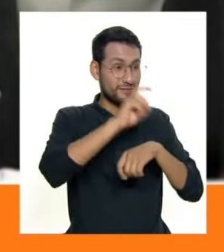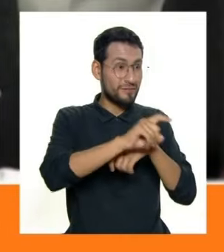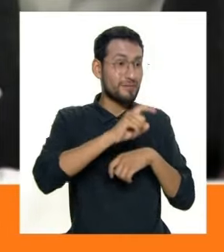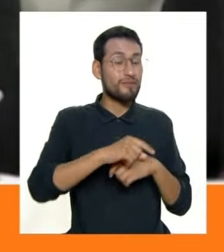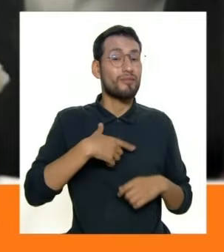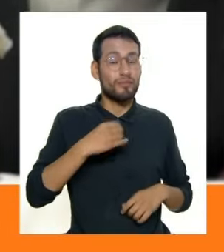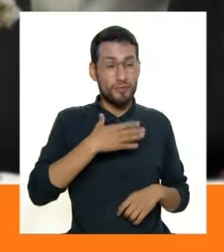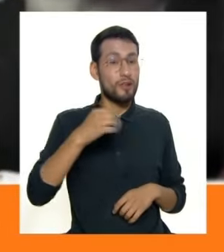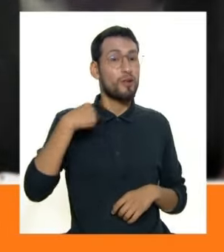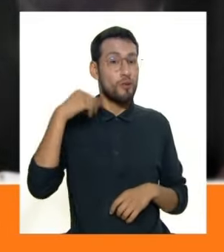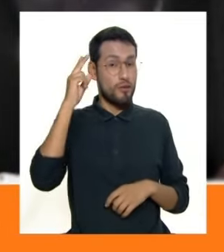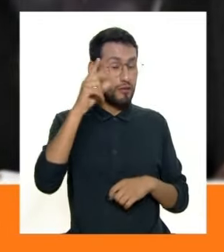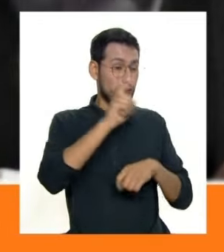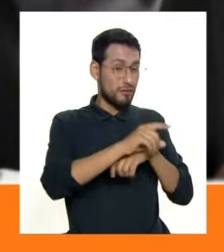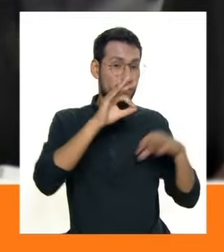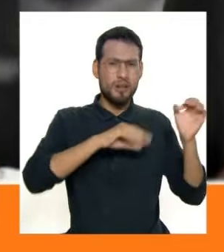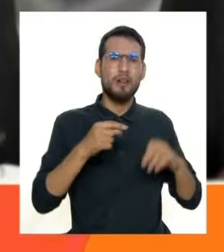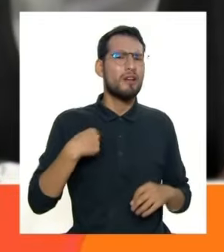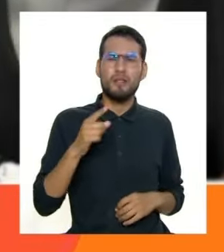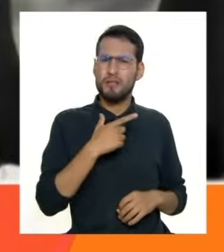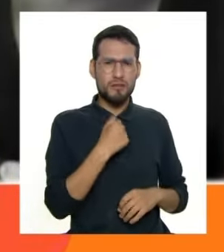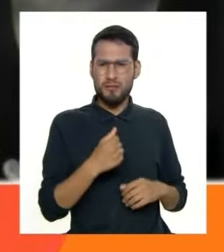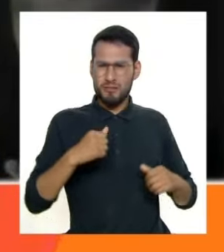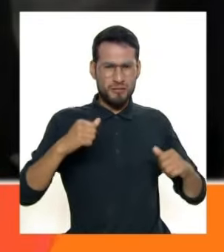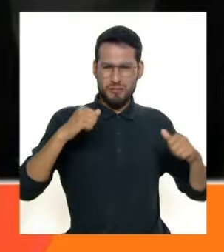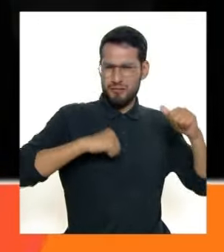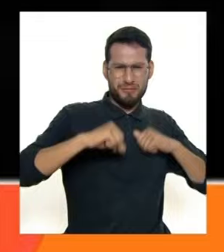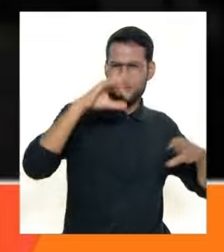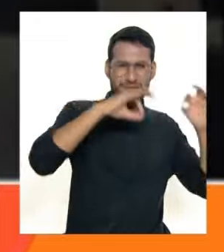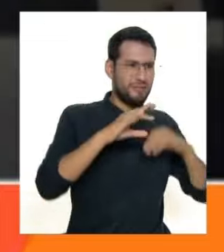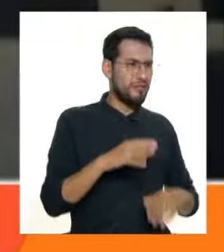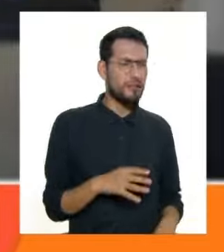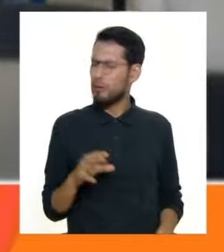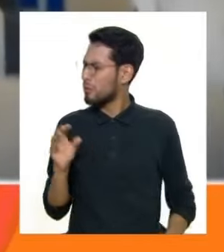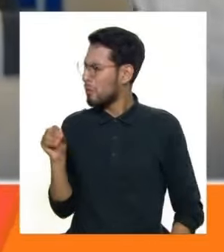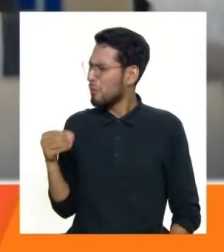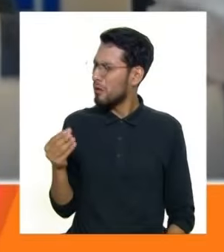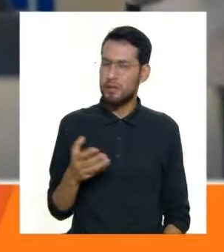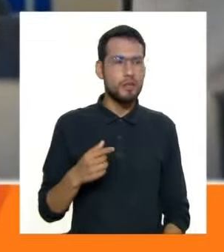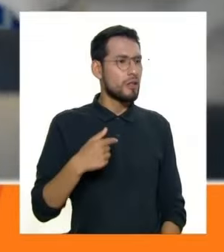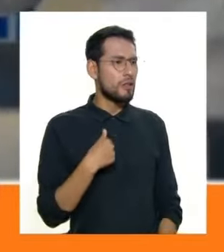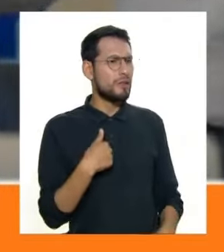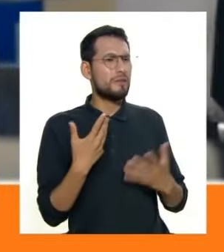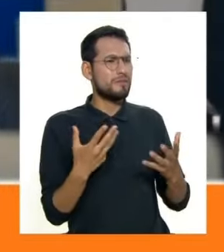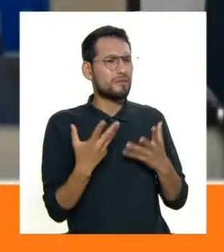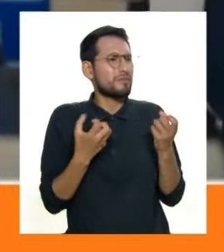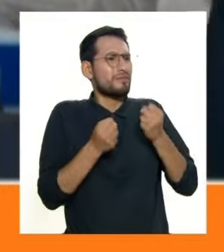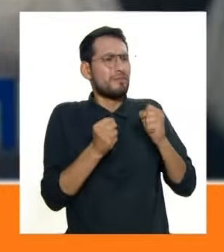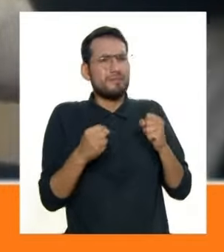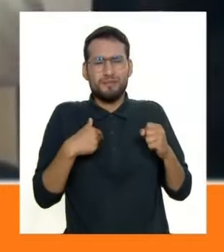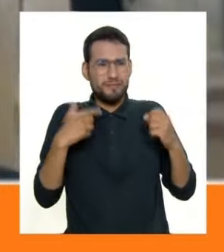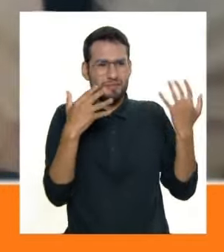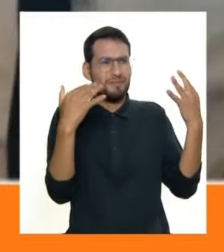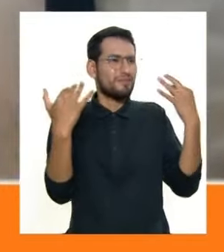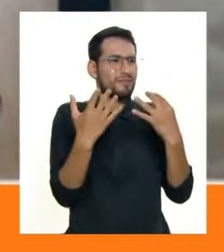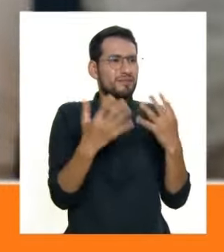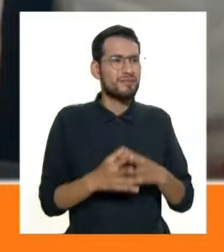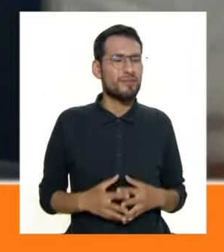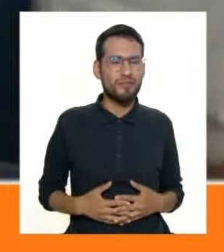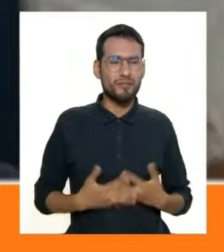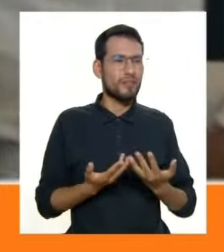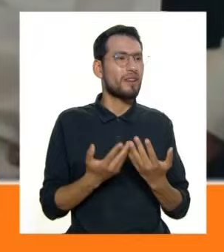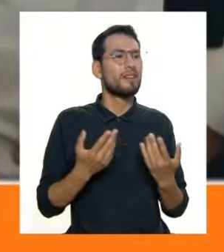ser coach de actuación, pero no me gusta mucho actuar en teatro. ¿Por qué? No sé, yo creo que soy muy ansioso, me da pánico, Nicolás.